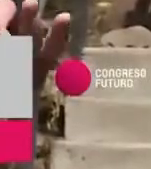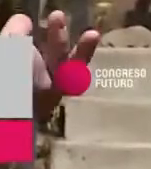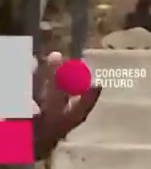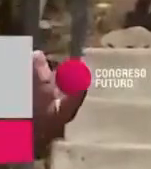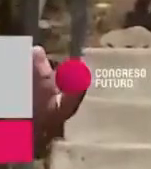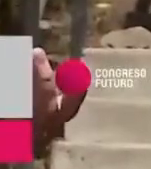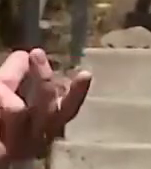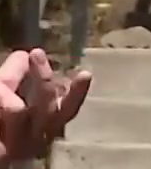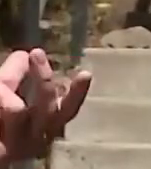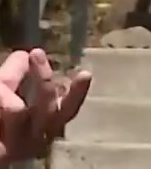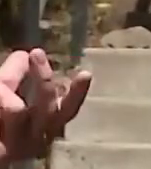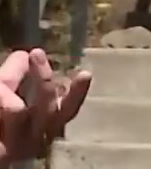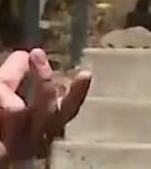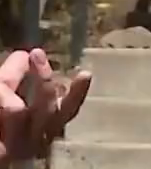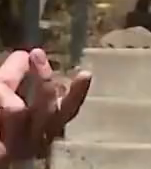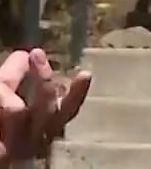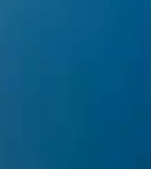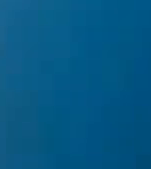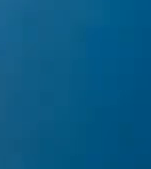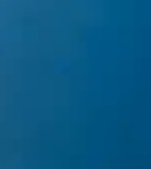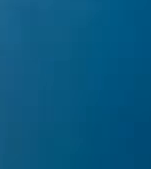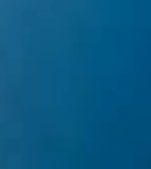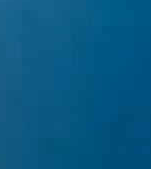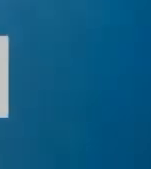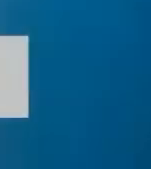desarrollo científico.